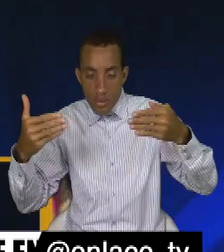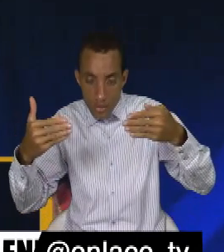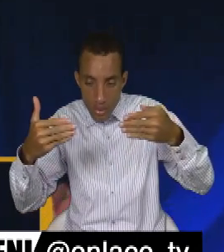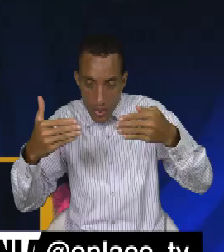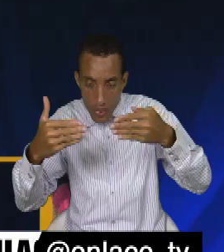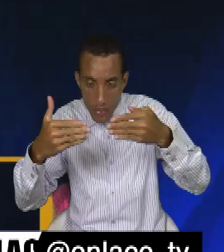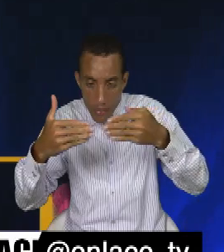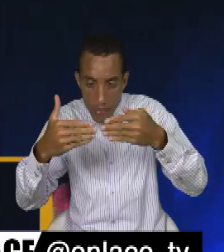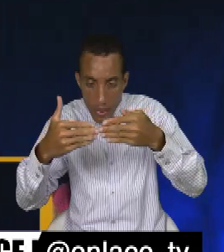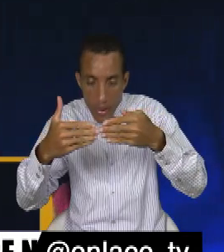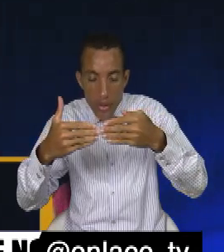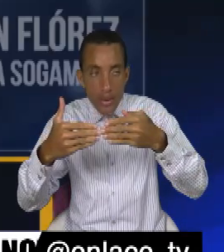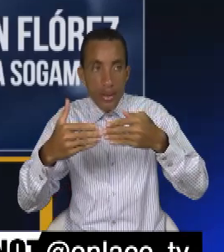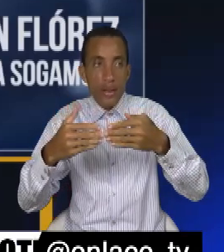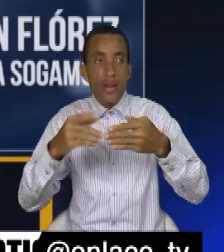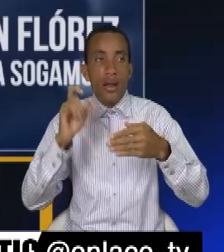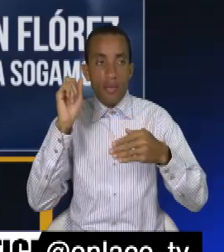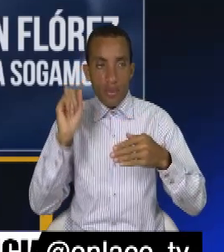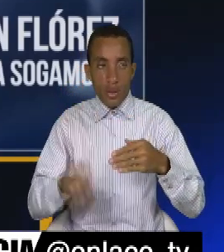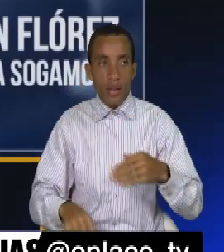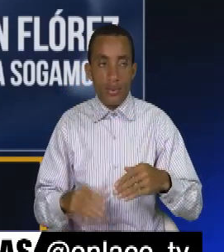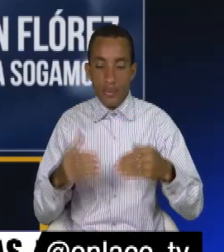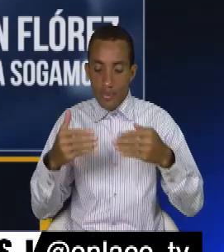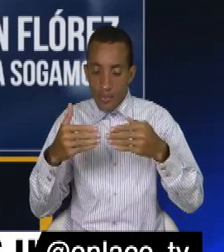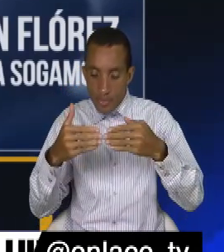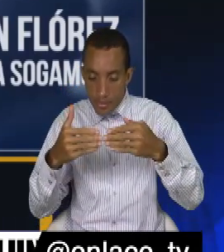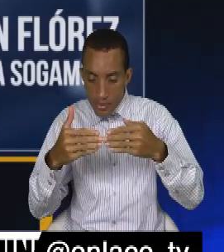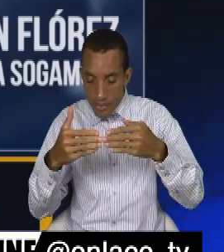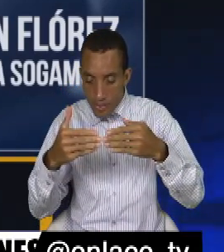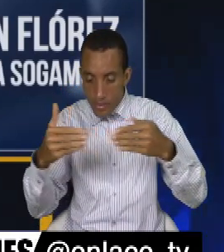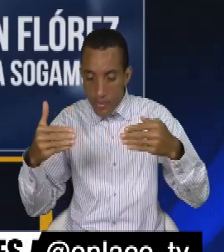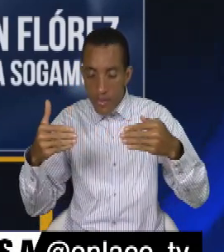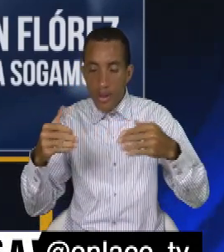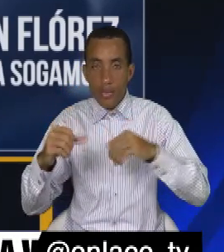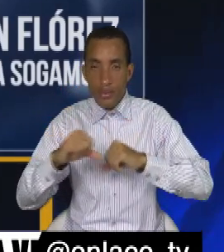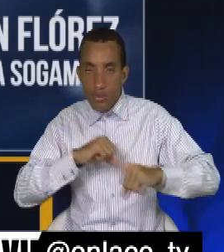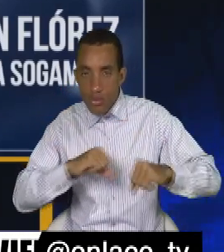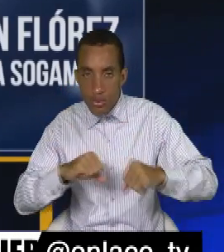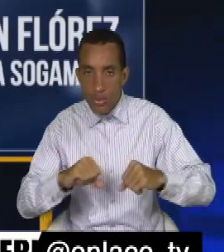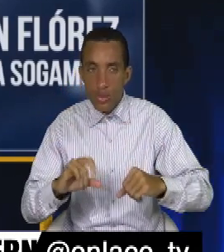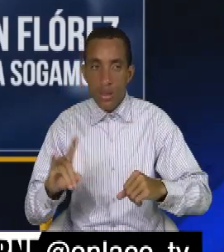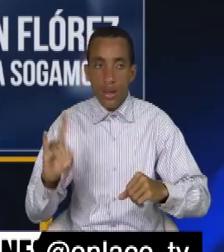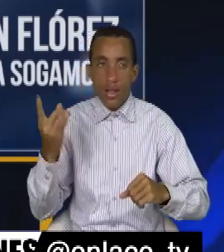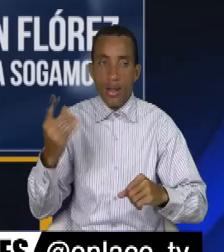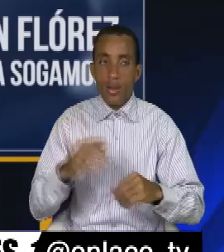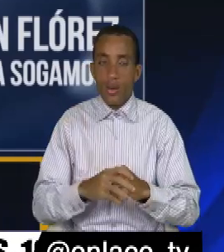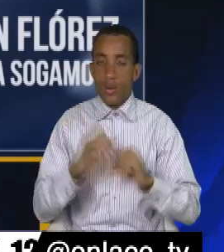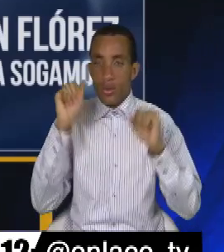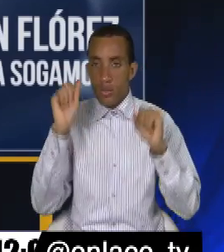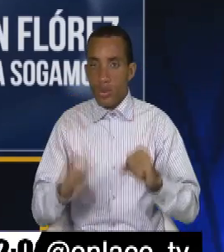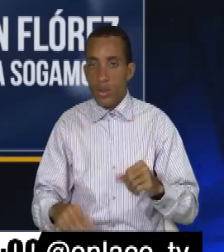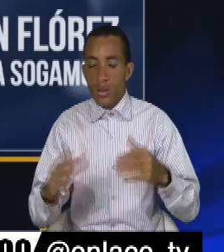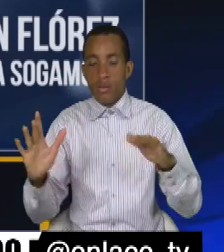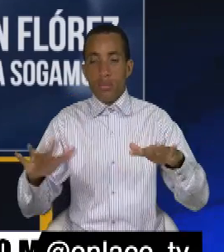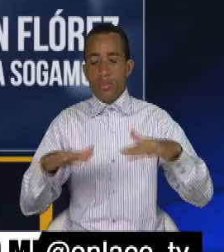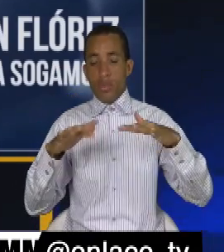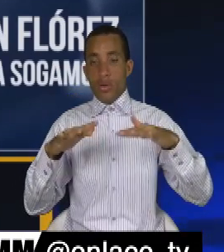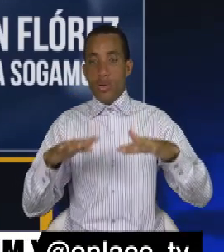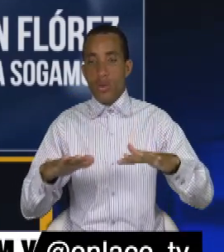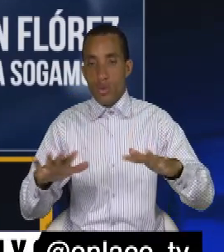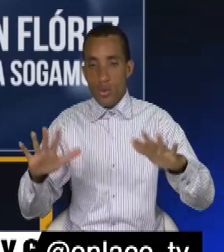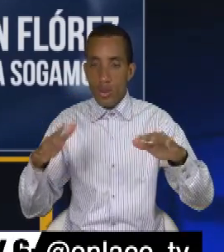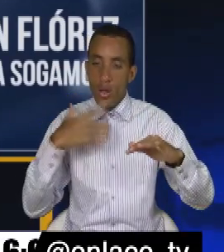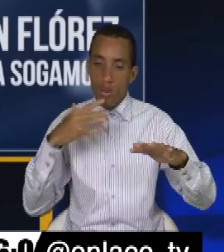tipo de estructuras permiten la liberación de energía ante movimientos o esfuerzos dinámicos que se reciban, como sismos o